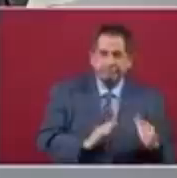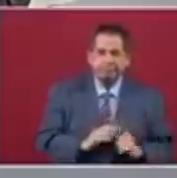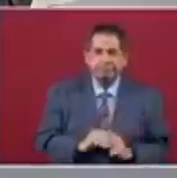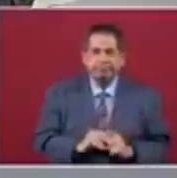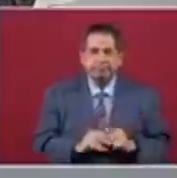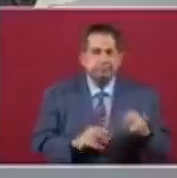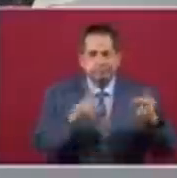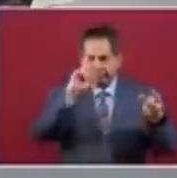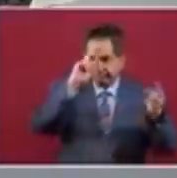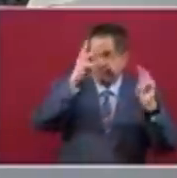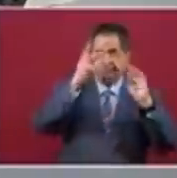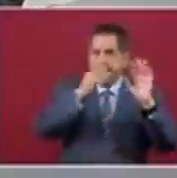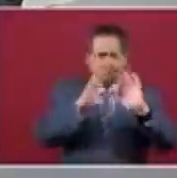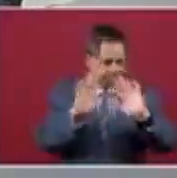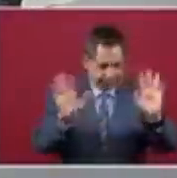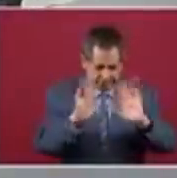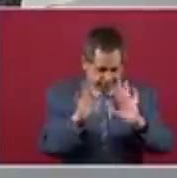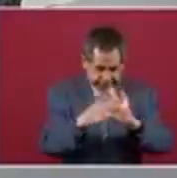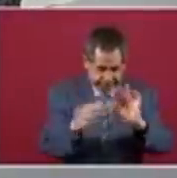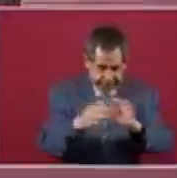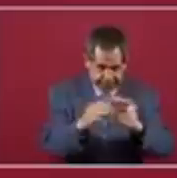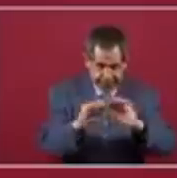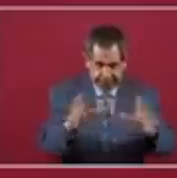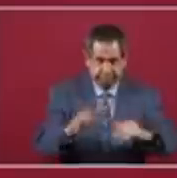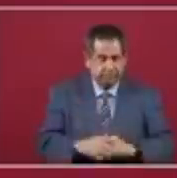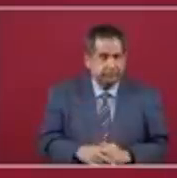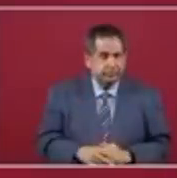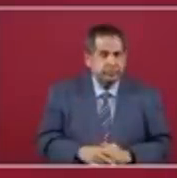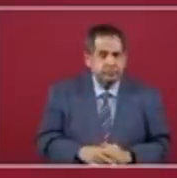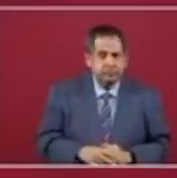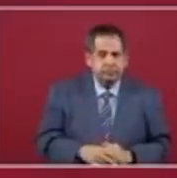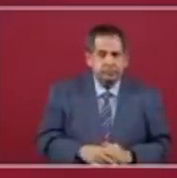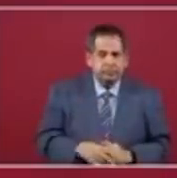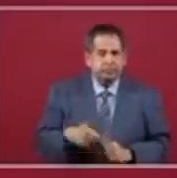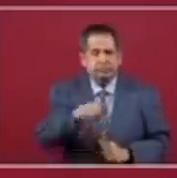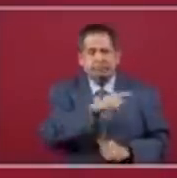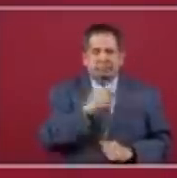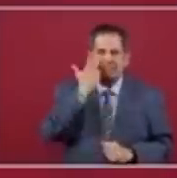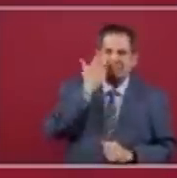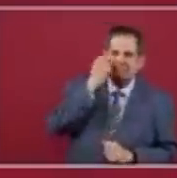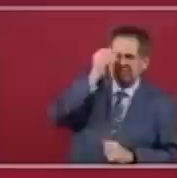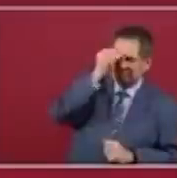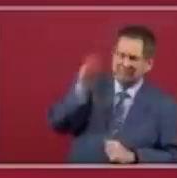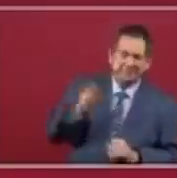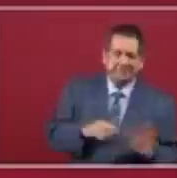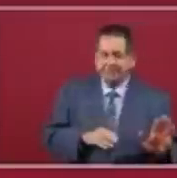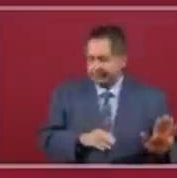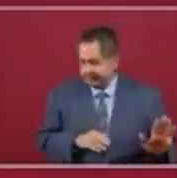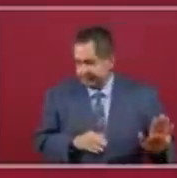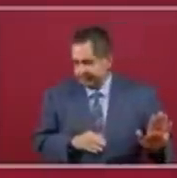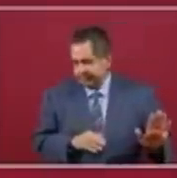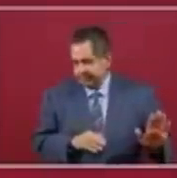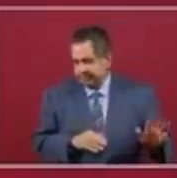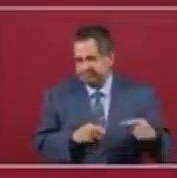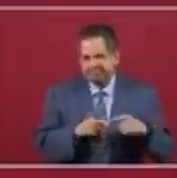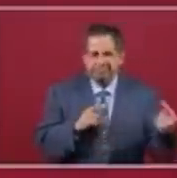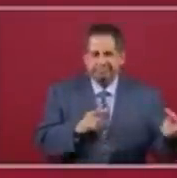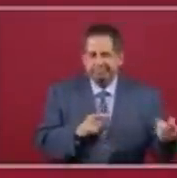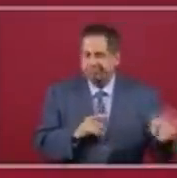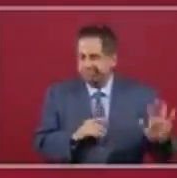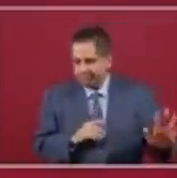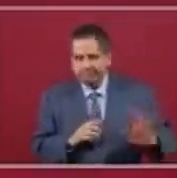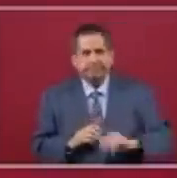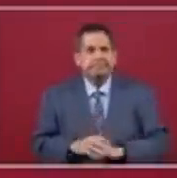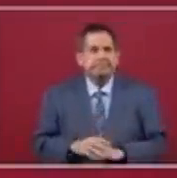malos entendidos y la mala fe también de nuestros adversarios.